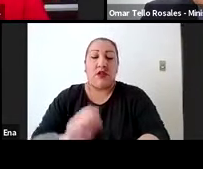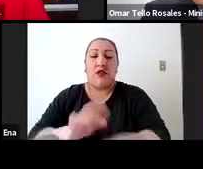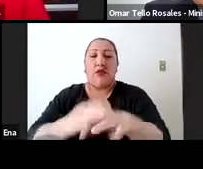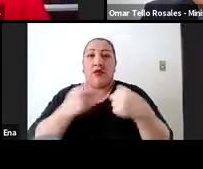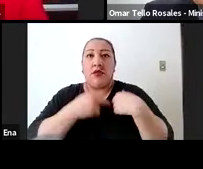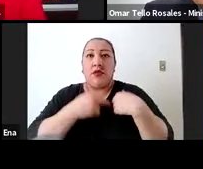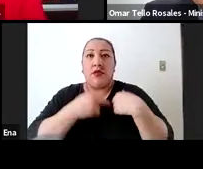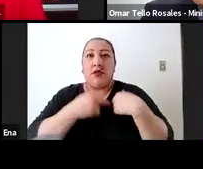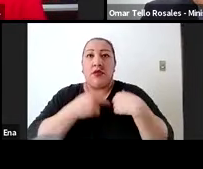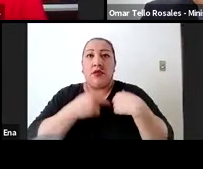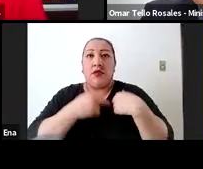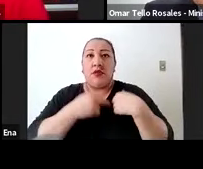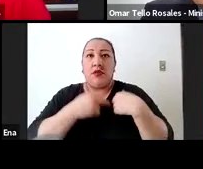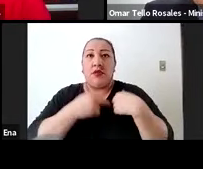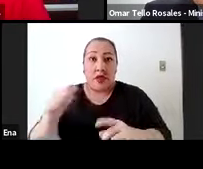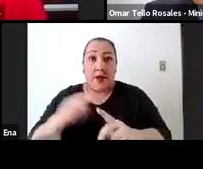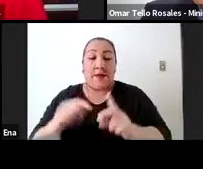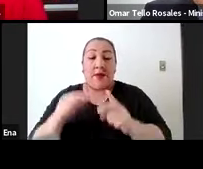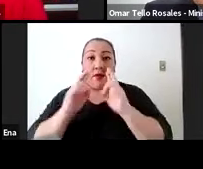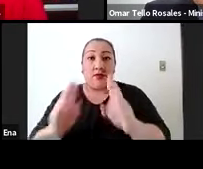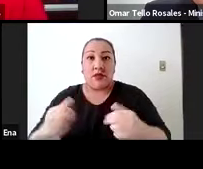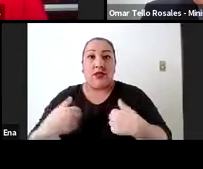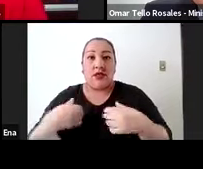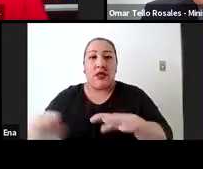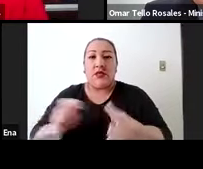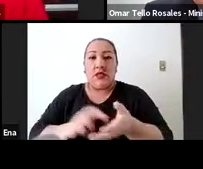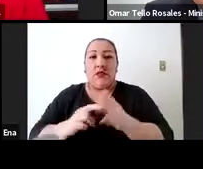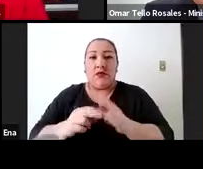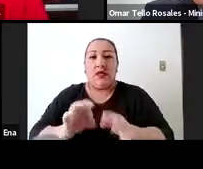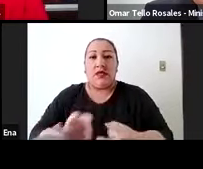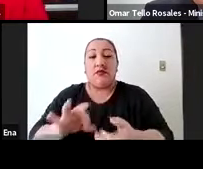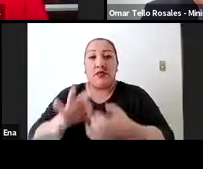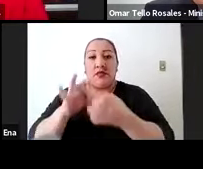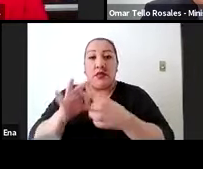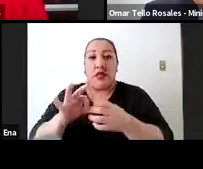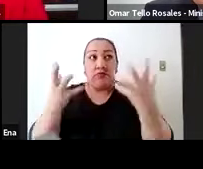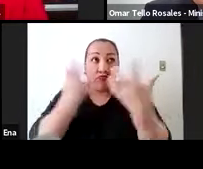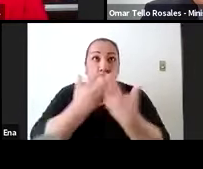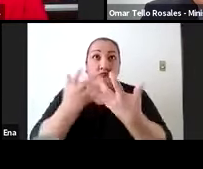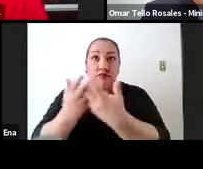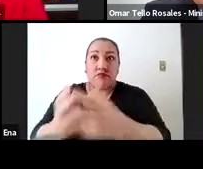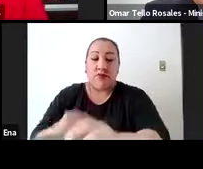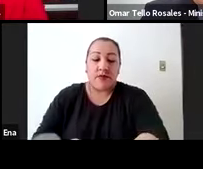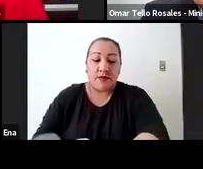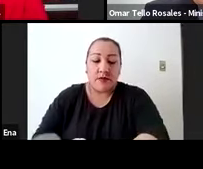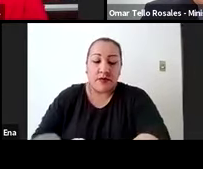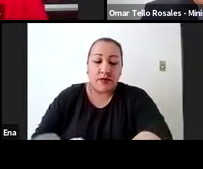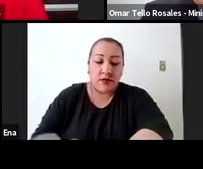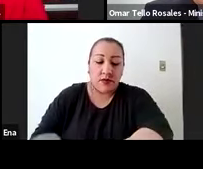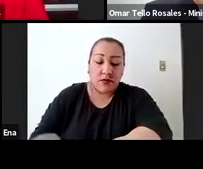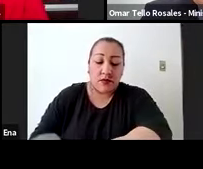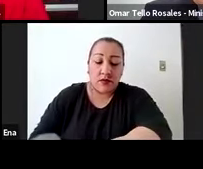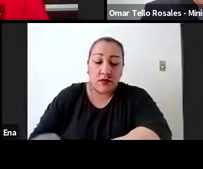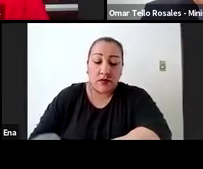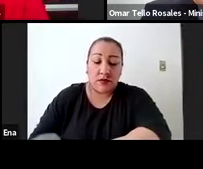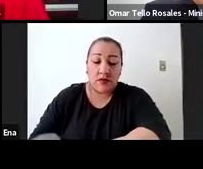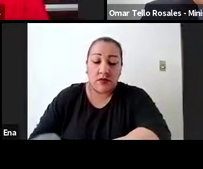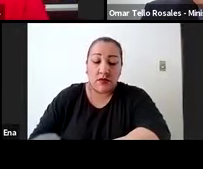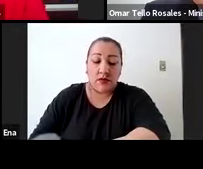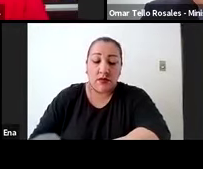la respuesta tiene que ser articulada, coordinada entre las instituciones competentes. Pero de todas maneras,